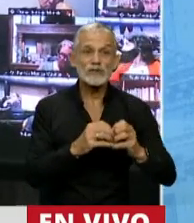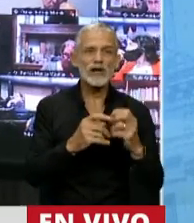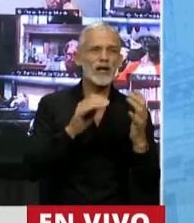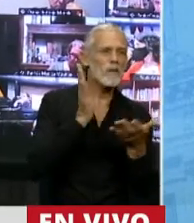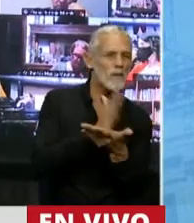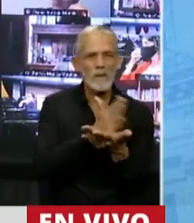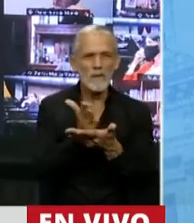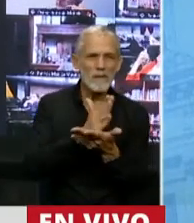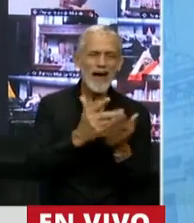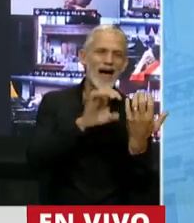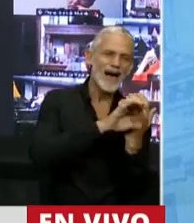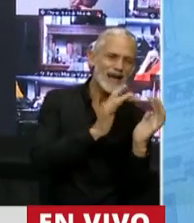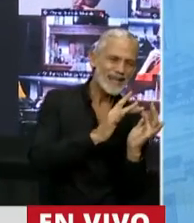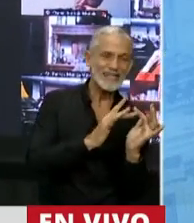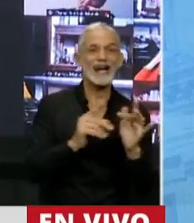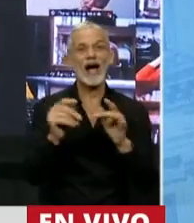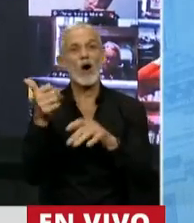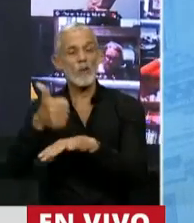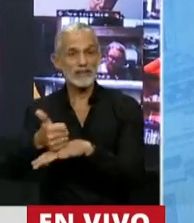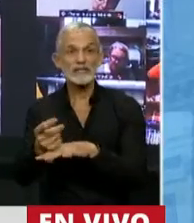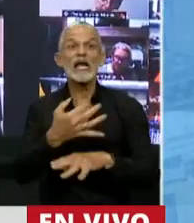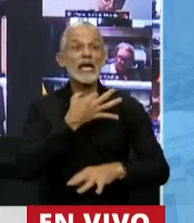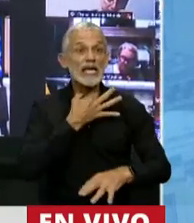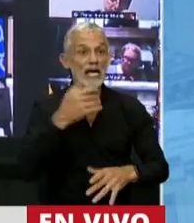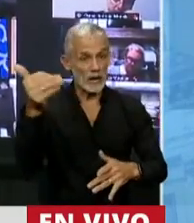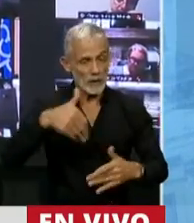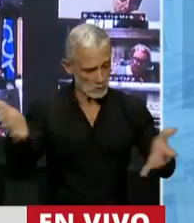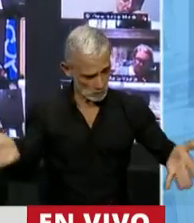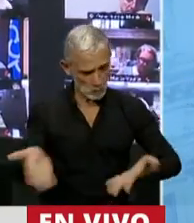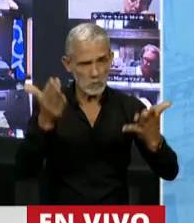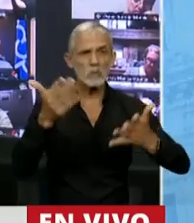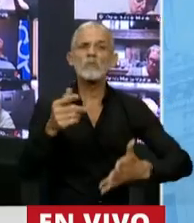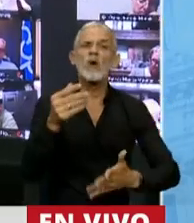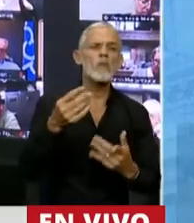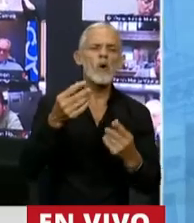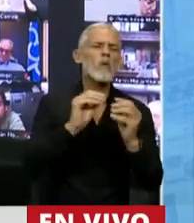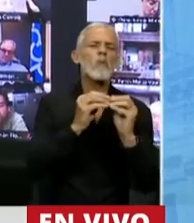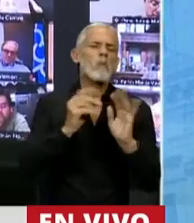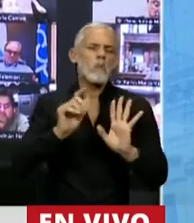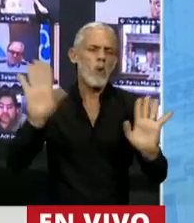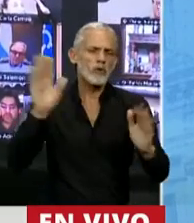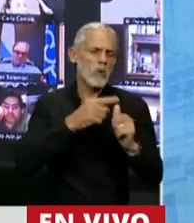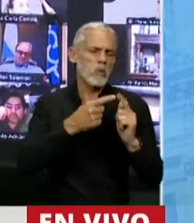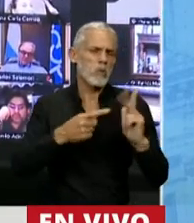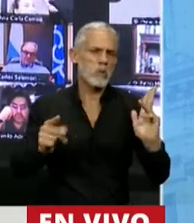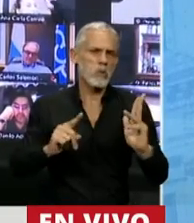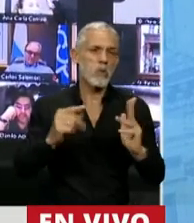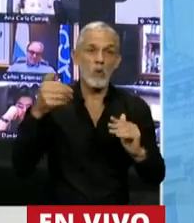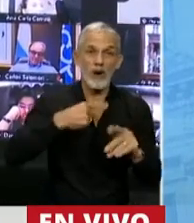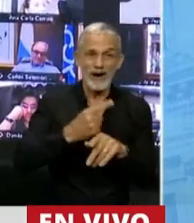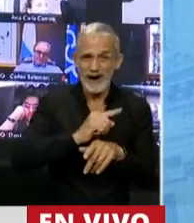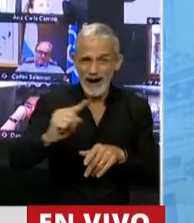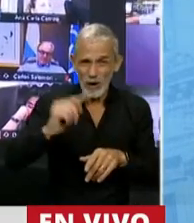donde todo aquel que quiere venir puede venir y todo aquel que por distintas razones no puede venir tiene